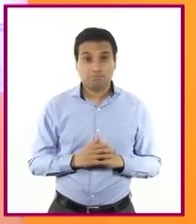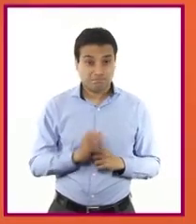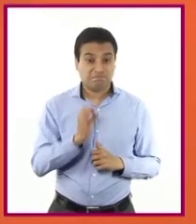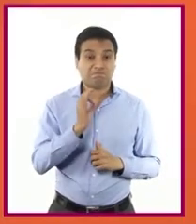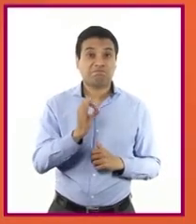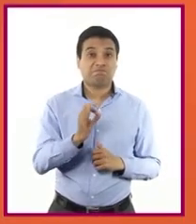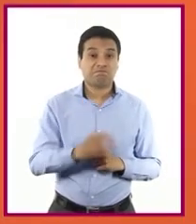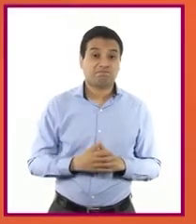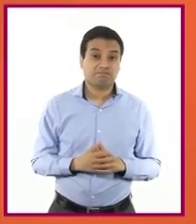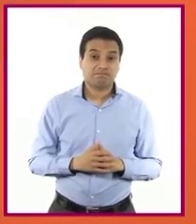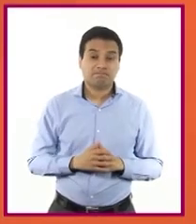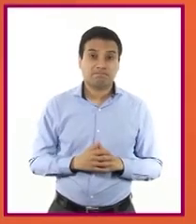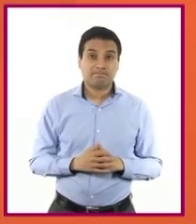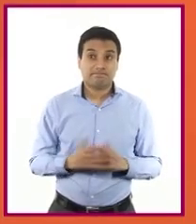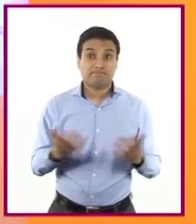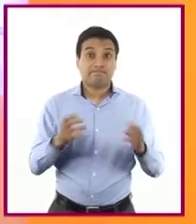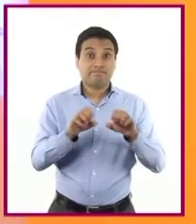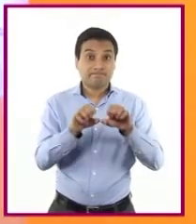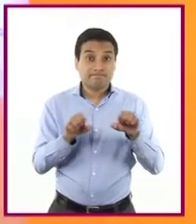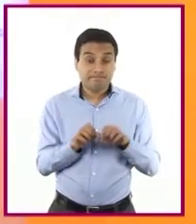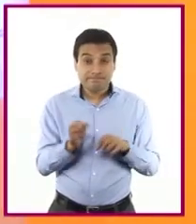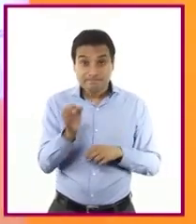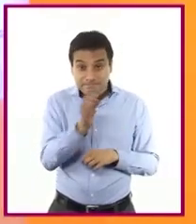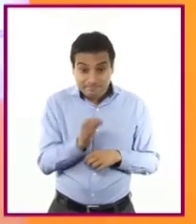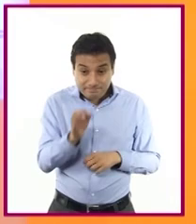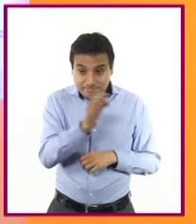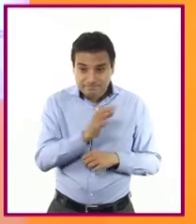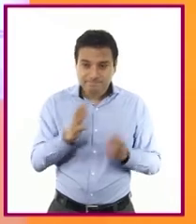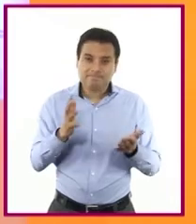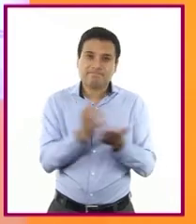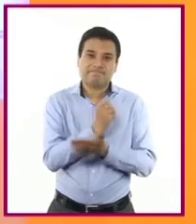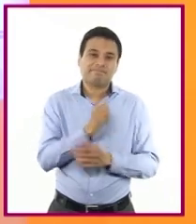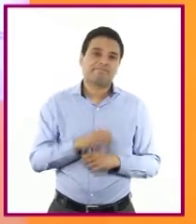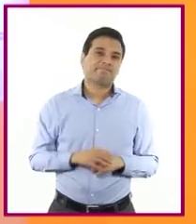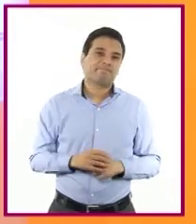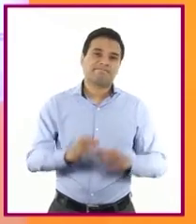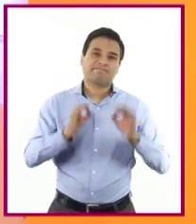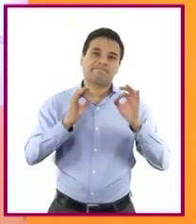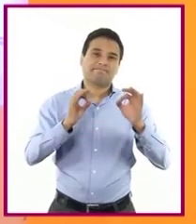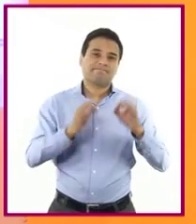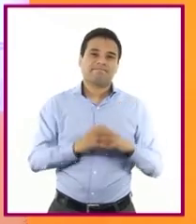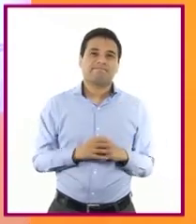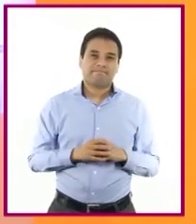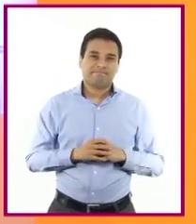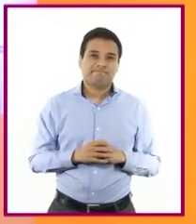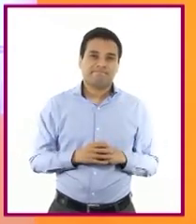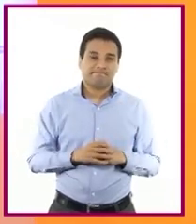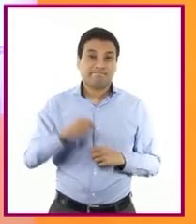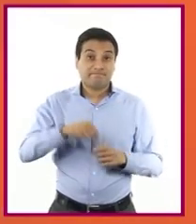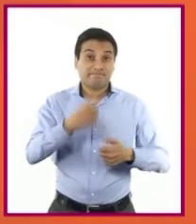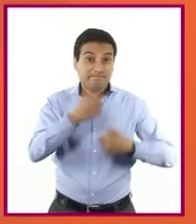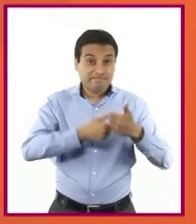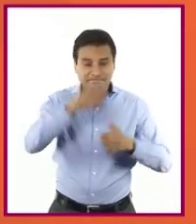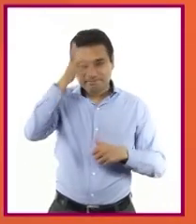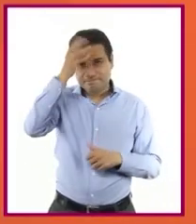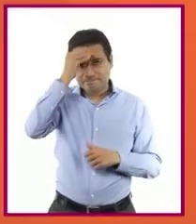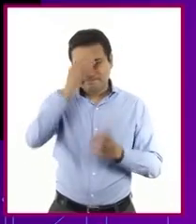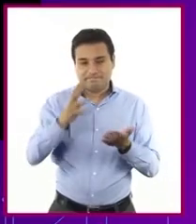¡Correcto! Equipo Células es el ganador de Aprende y Gana.